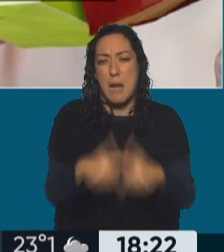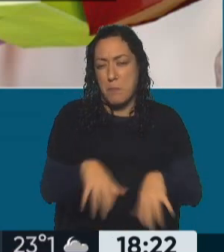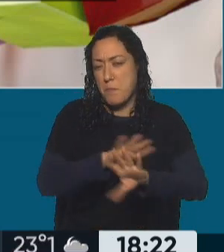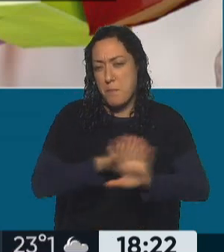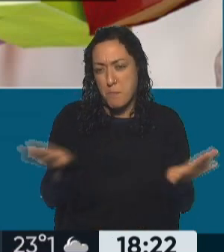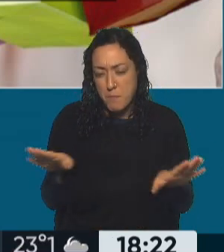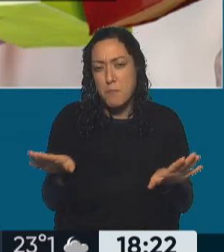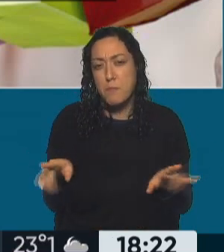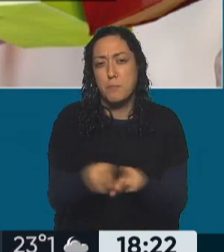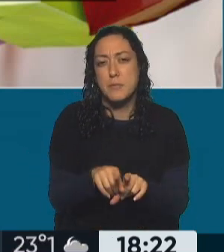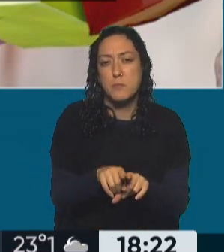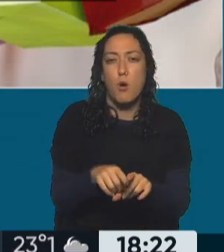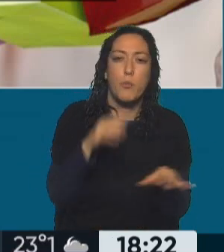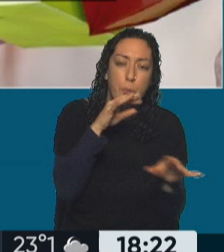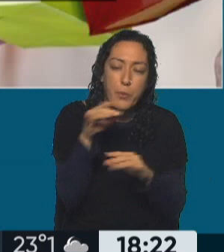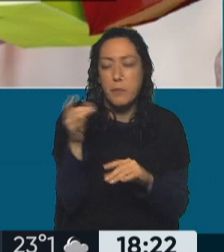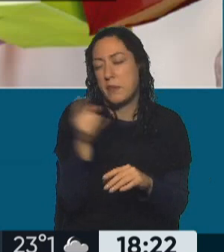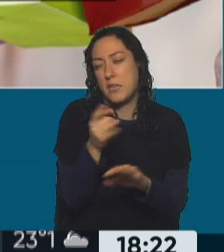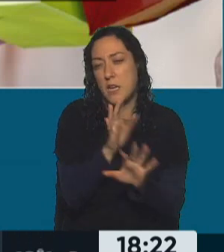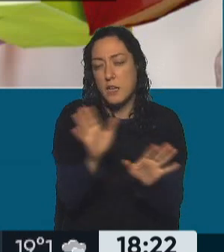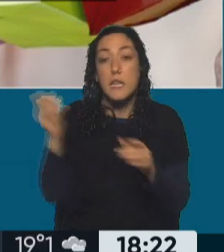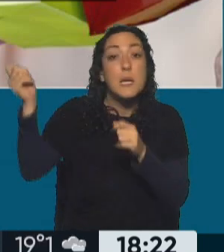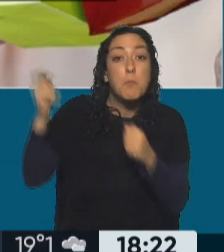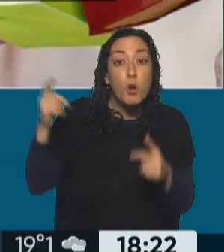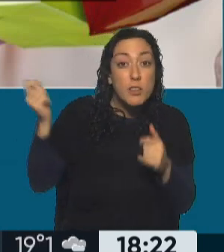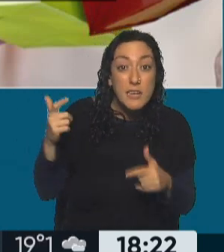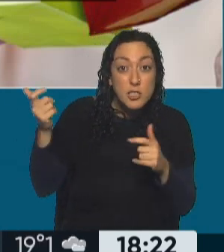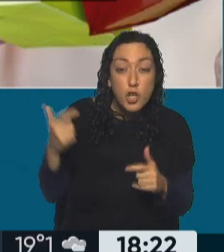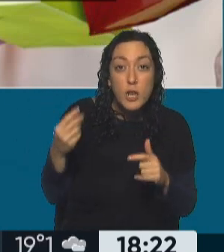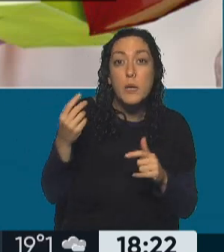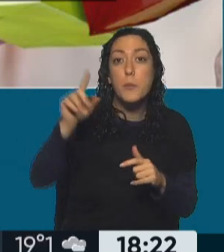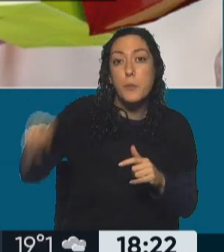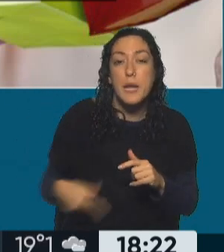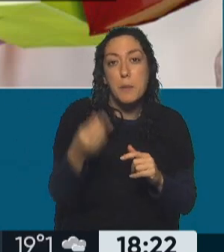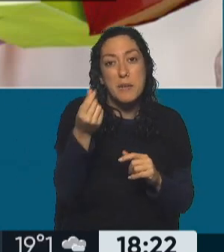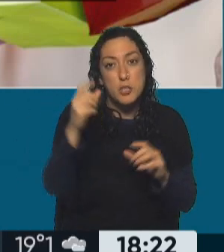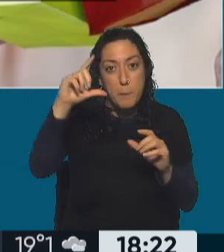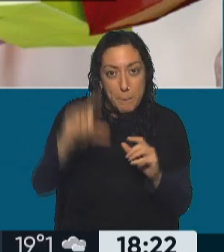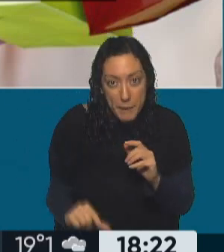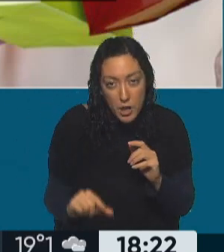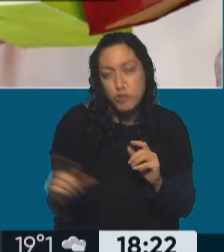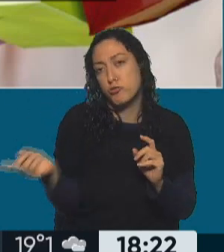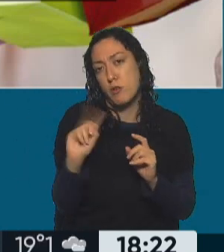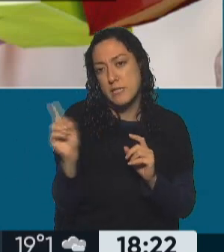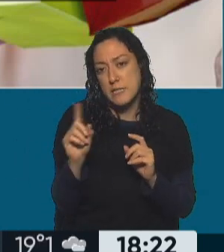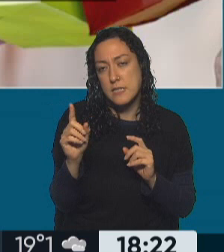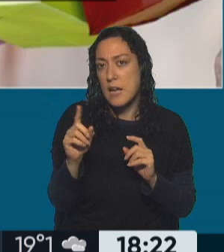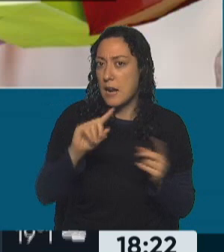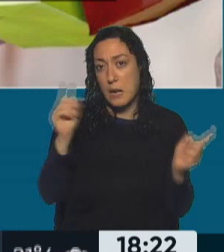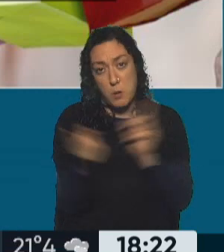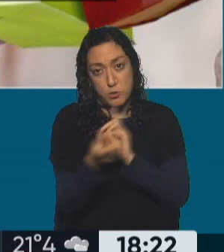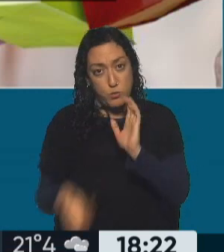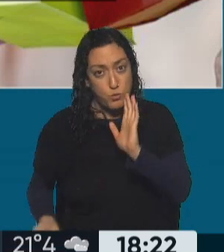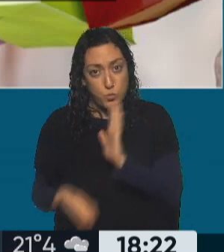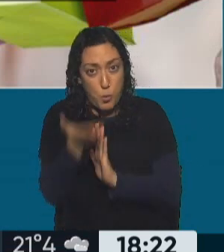que habitualmente se dice. Las importaciones no bajan los precios, pero acá estamos comprobando que suben los precios. Es decir,